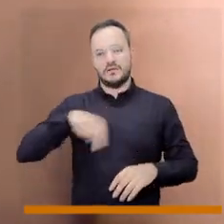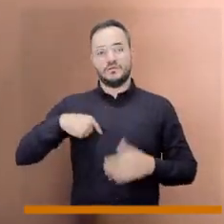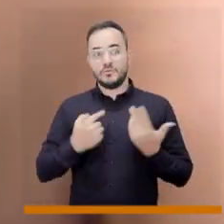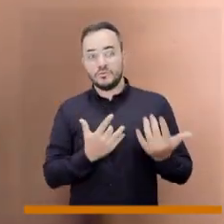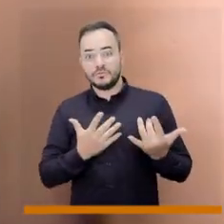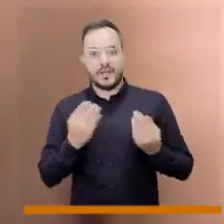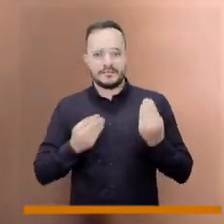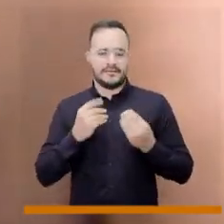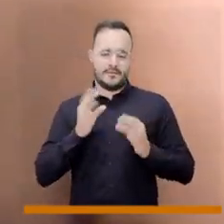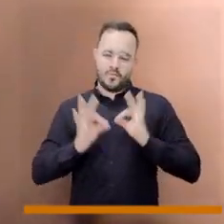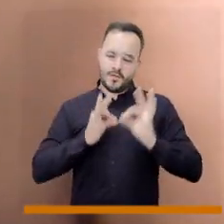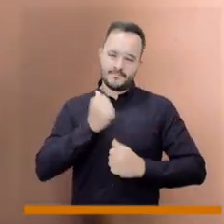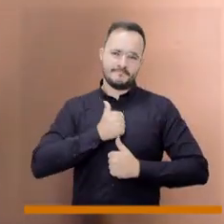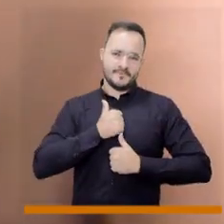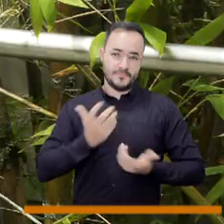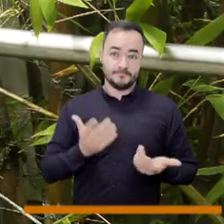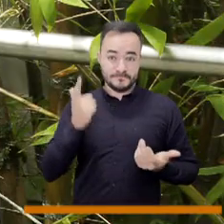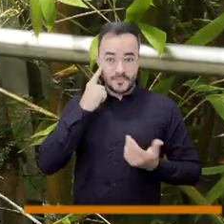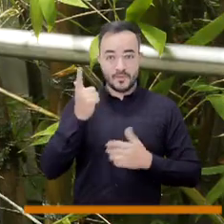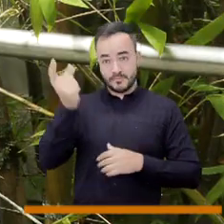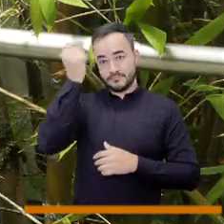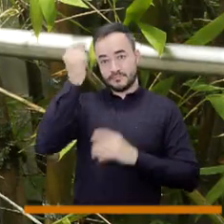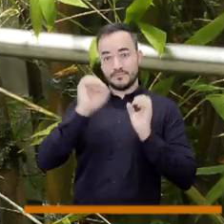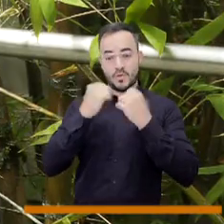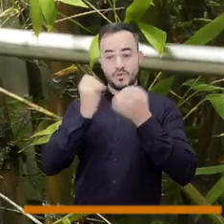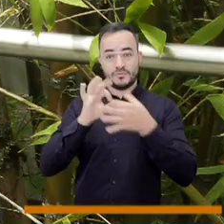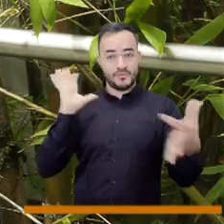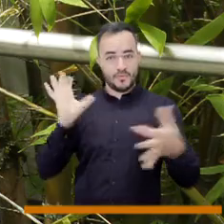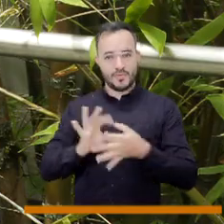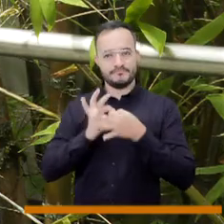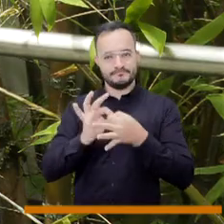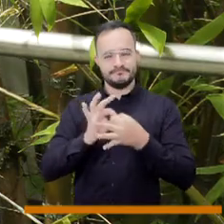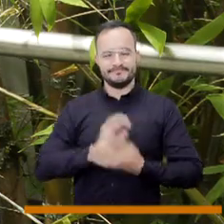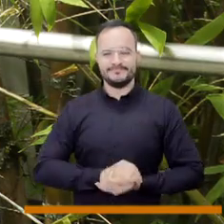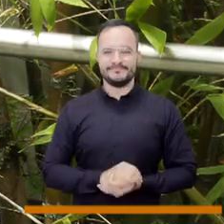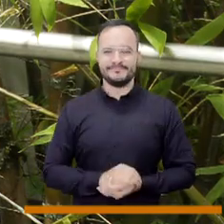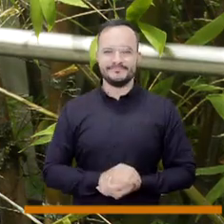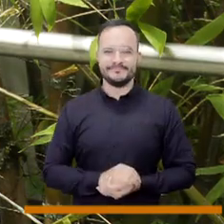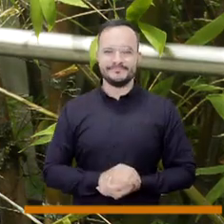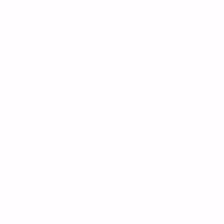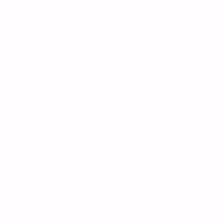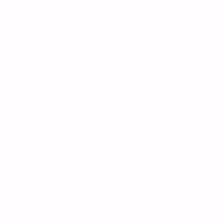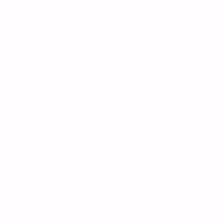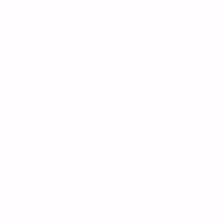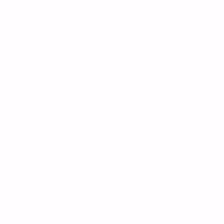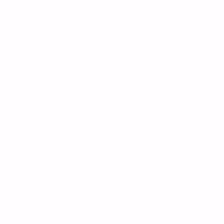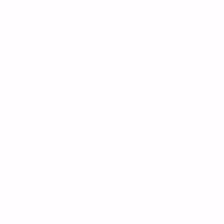de prevenir y tener autocuidado. Porque el consejo somos tú y yo.